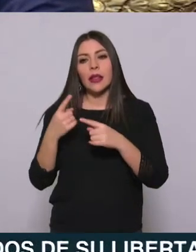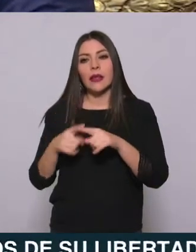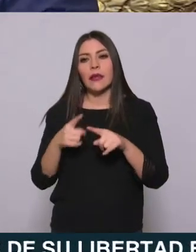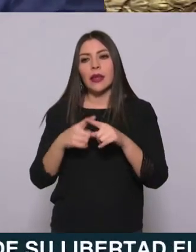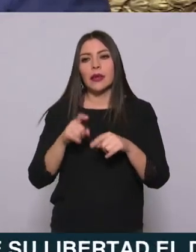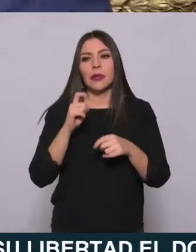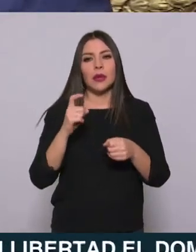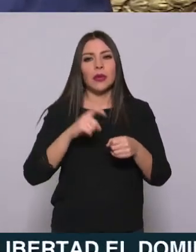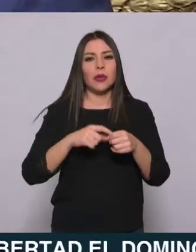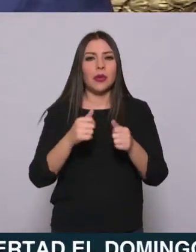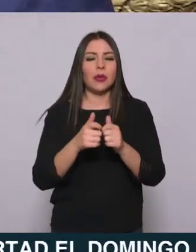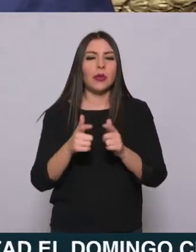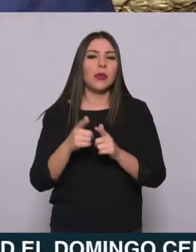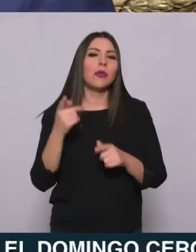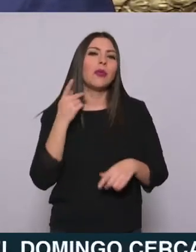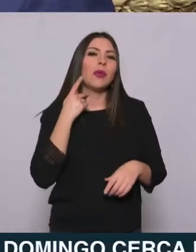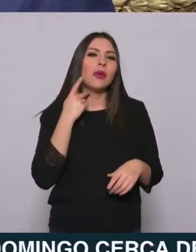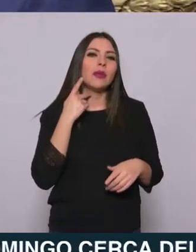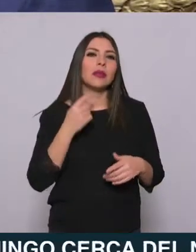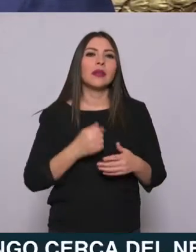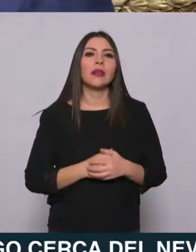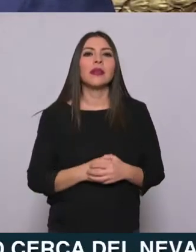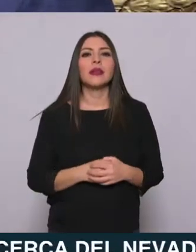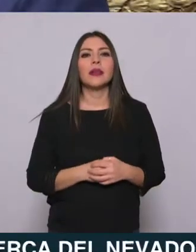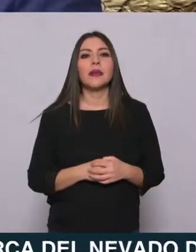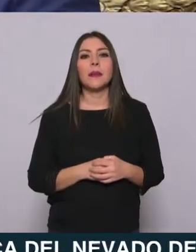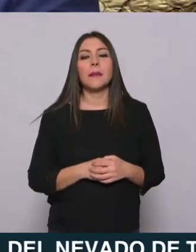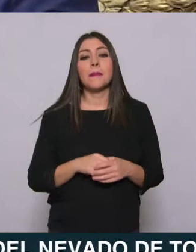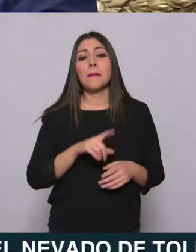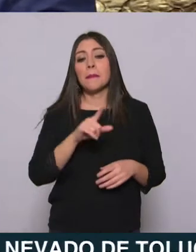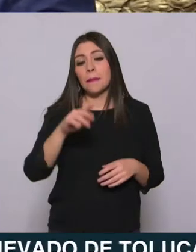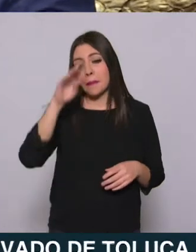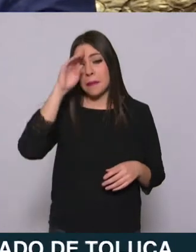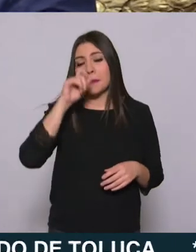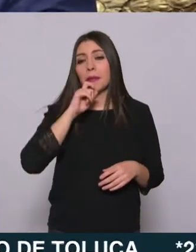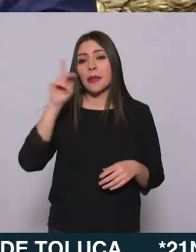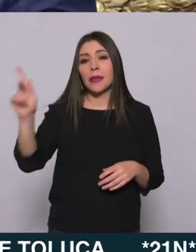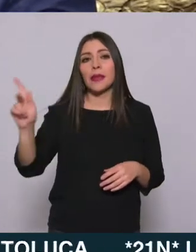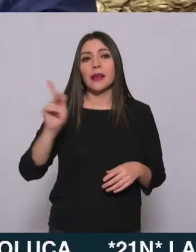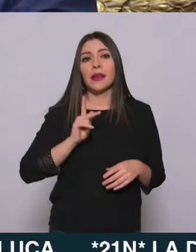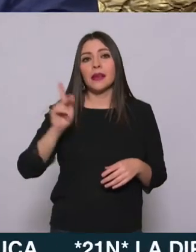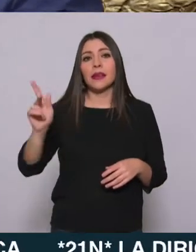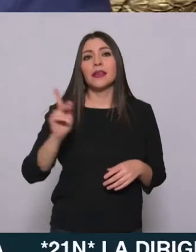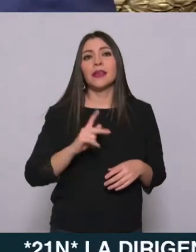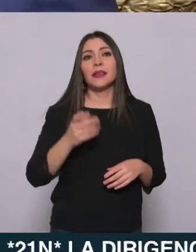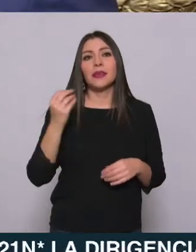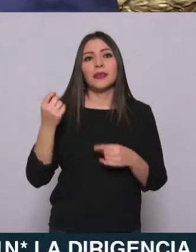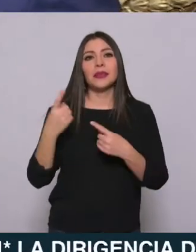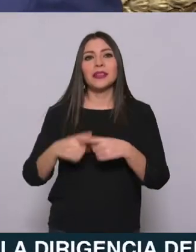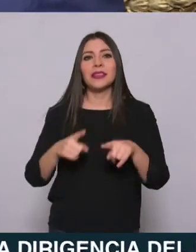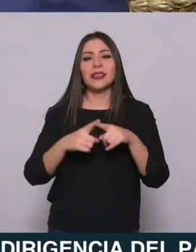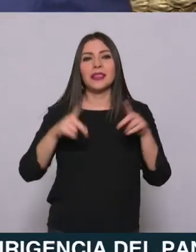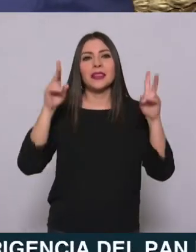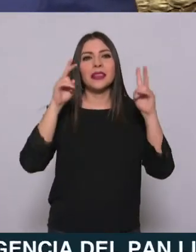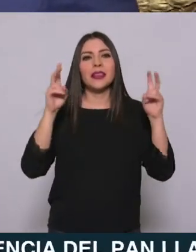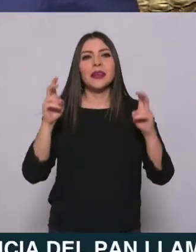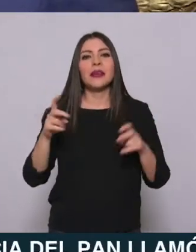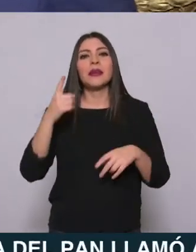de la bancada y finalmente coincidimos en que muchos de los temas que yo